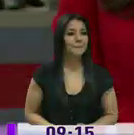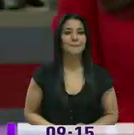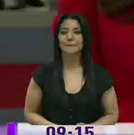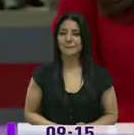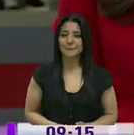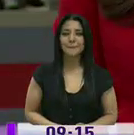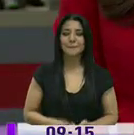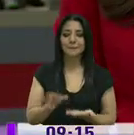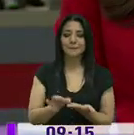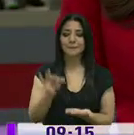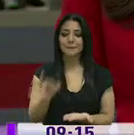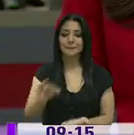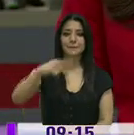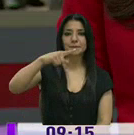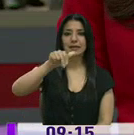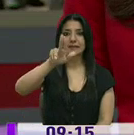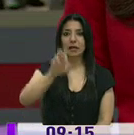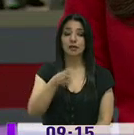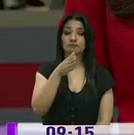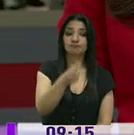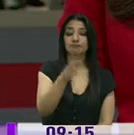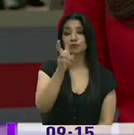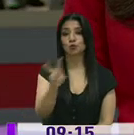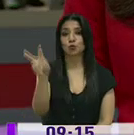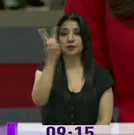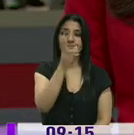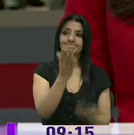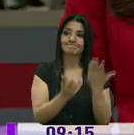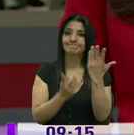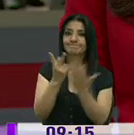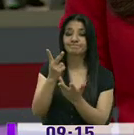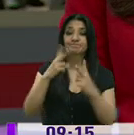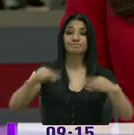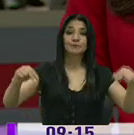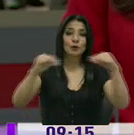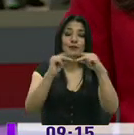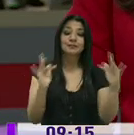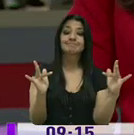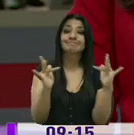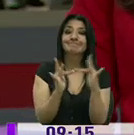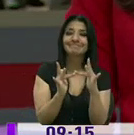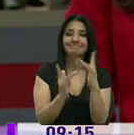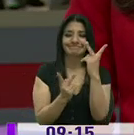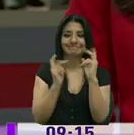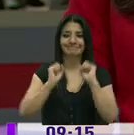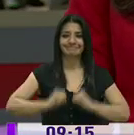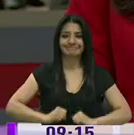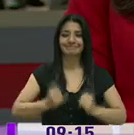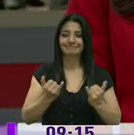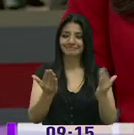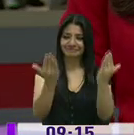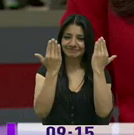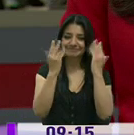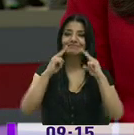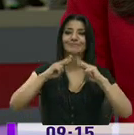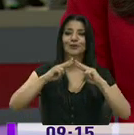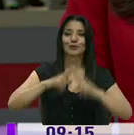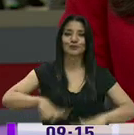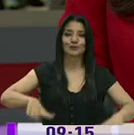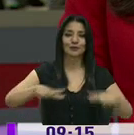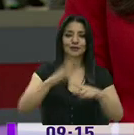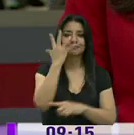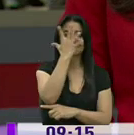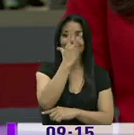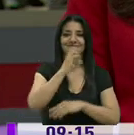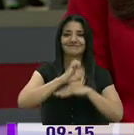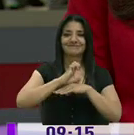y el cantón pasaje es un destino turístico donde la naturaleza se conecta con sus habitantes y visitantes acompáñenos a conocer más de este lugar de nuestro